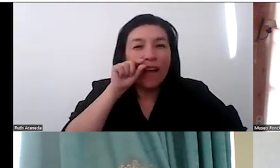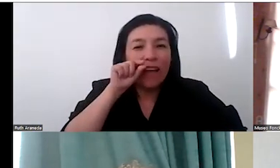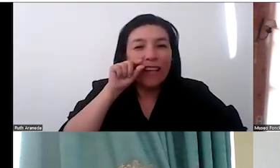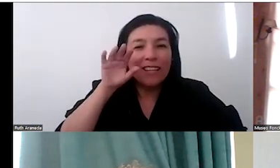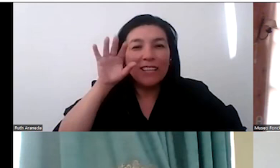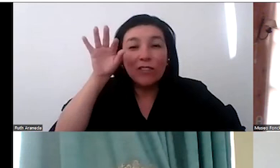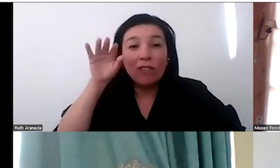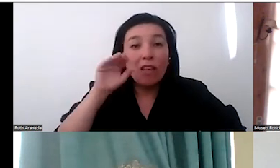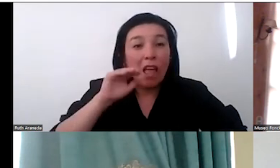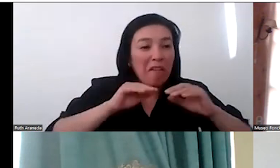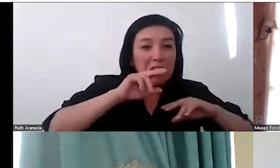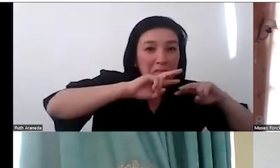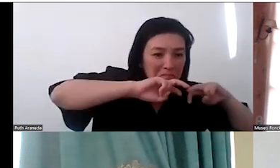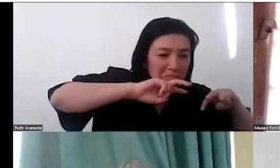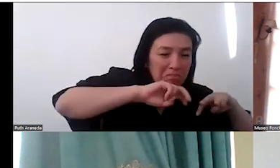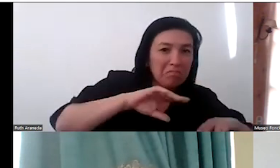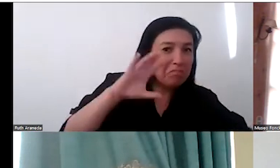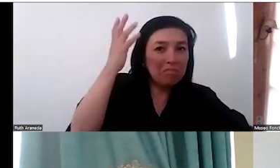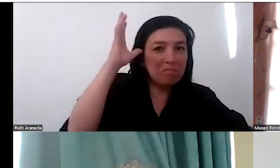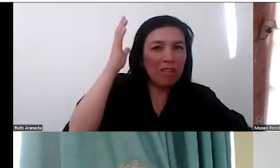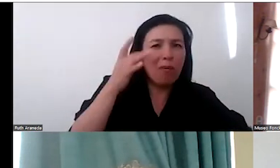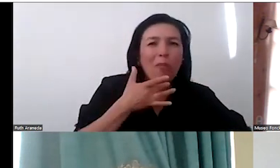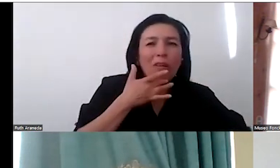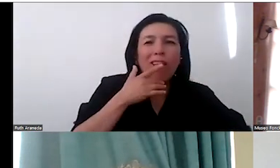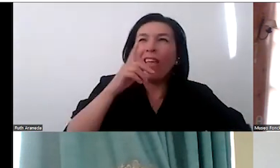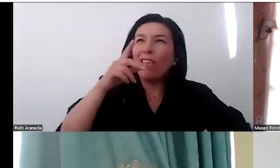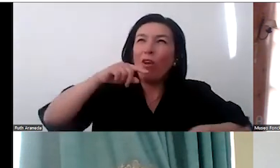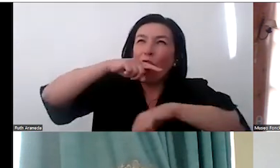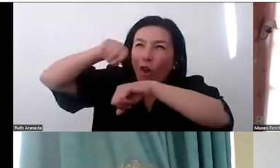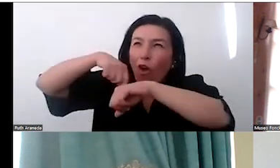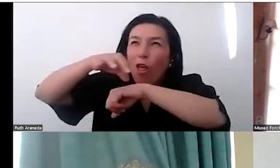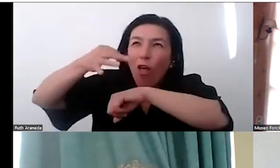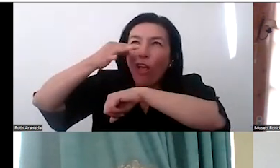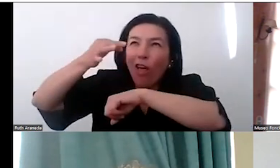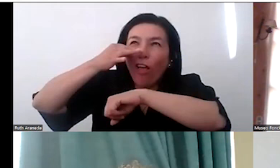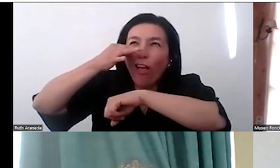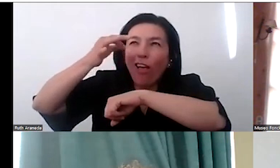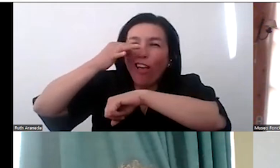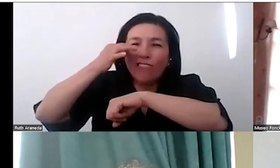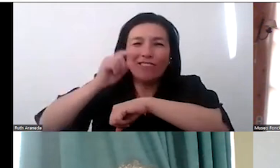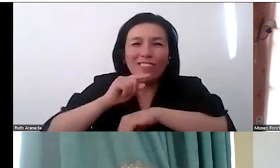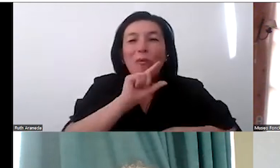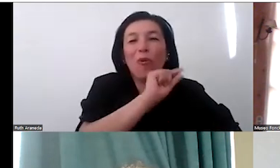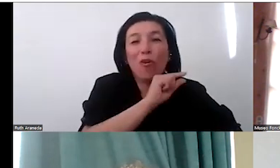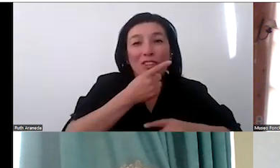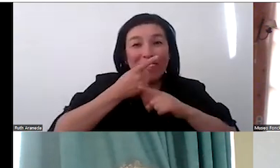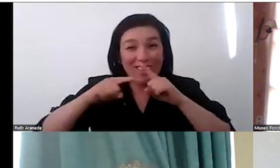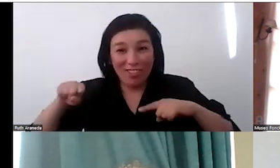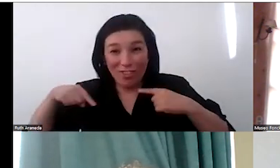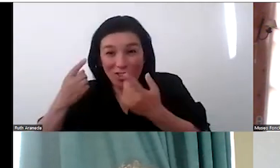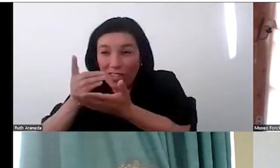los investigadores no se han dado cuenta porque no pasan tantas horas observando como si lo hace un ilustrador.